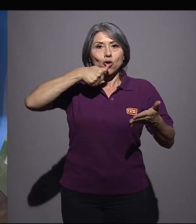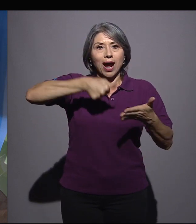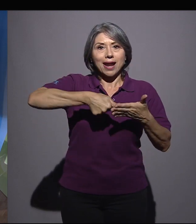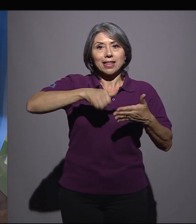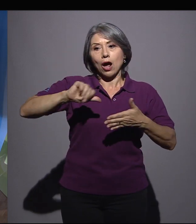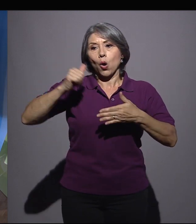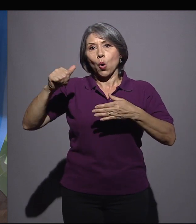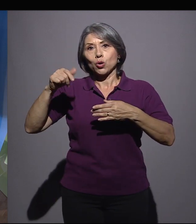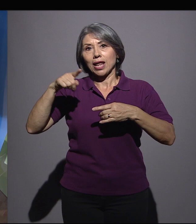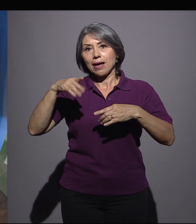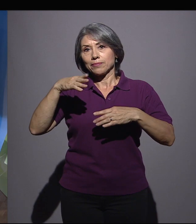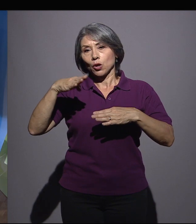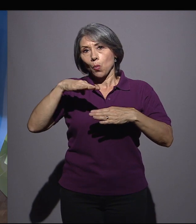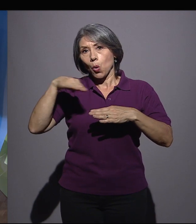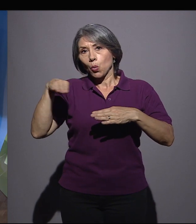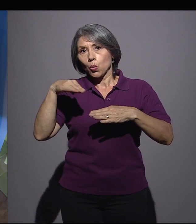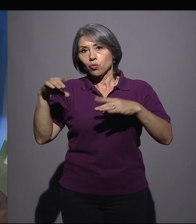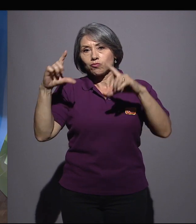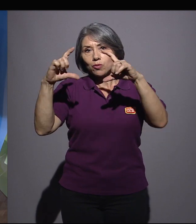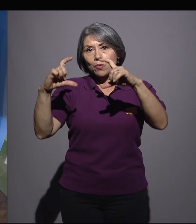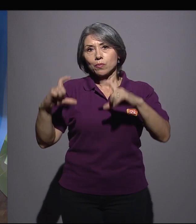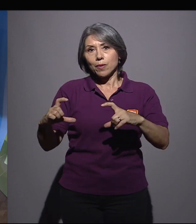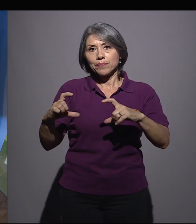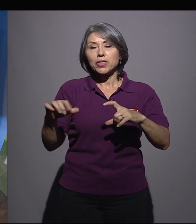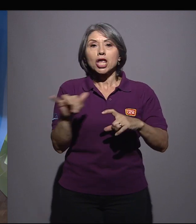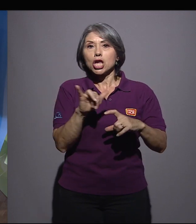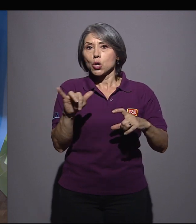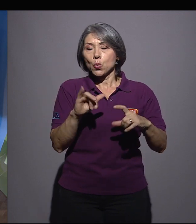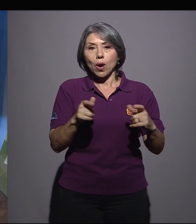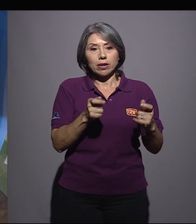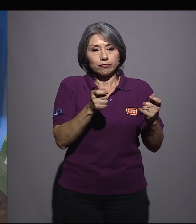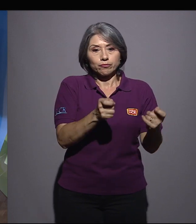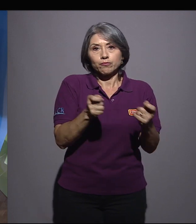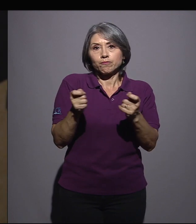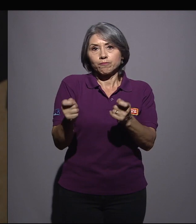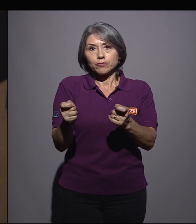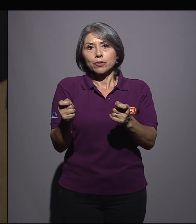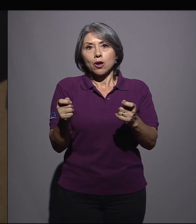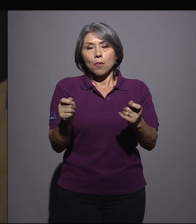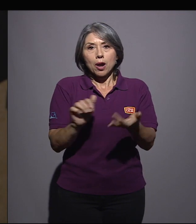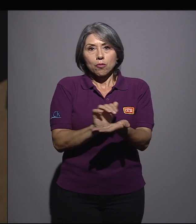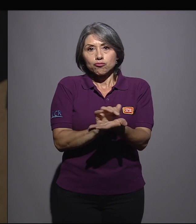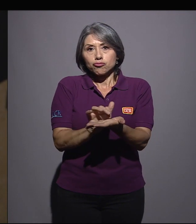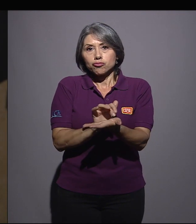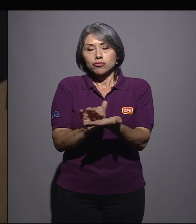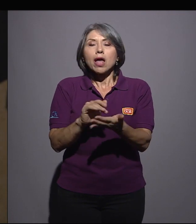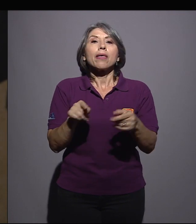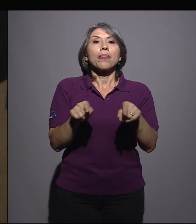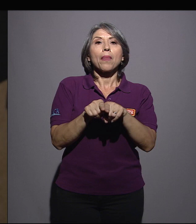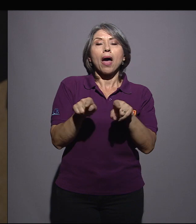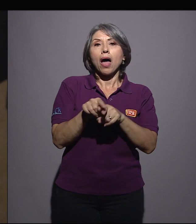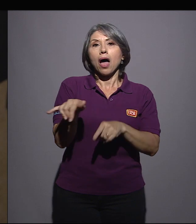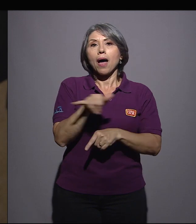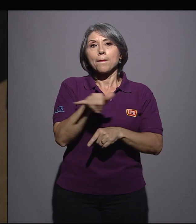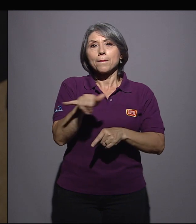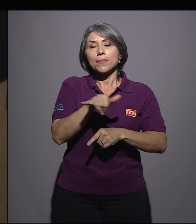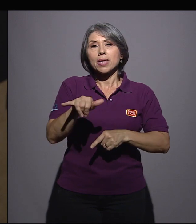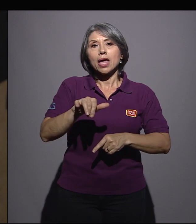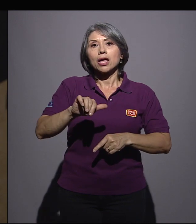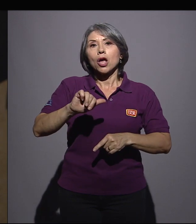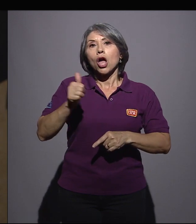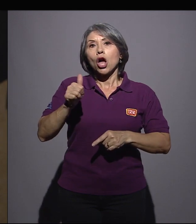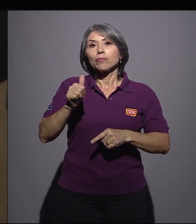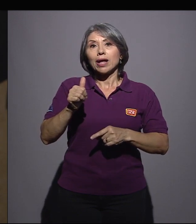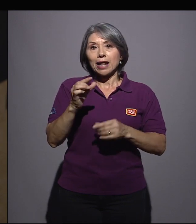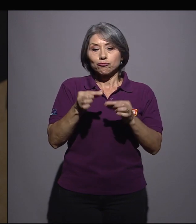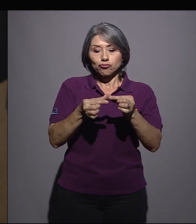votación. Igual hay una plantilla para cada uno de estos. Tenemos también lo que es el cobertor del crayón, ¿verdad?,